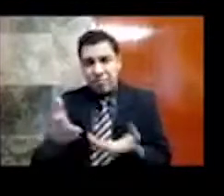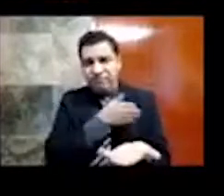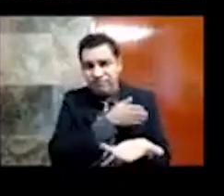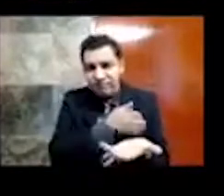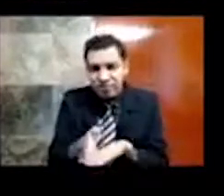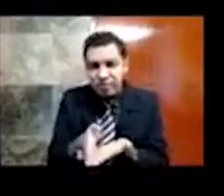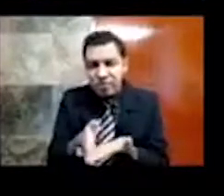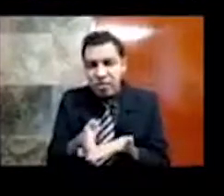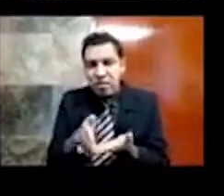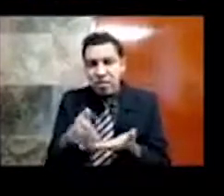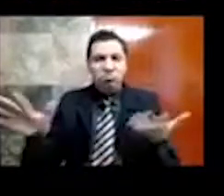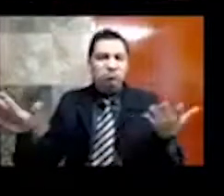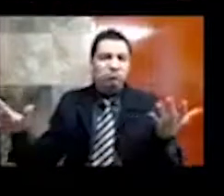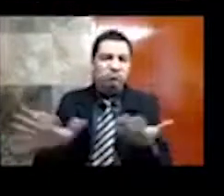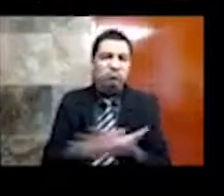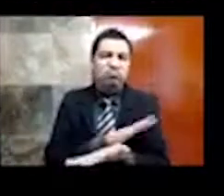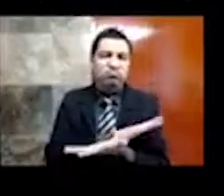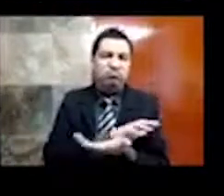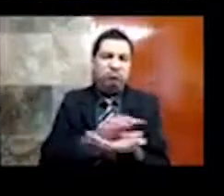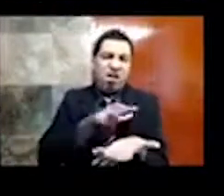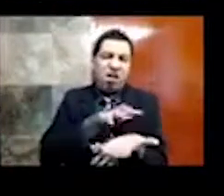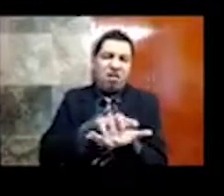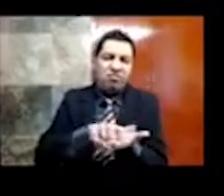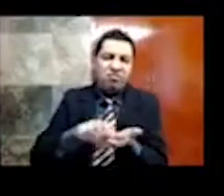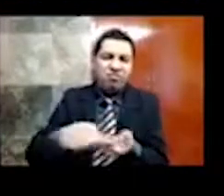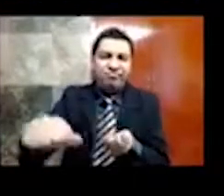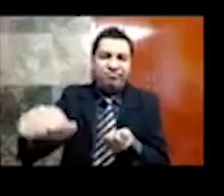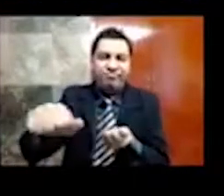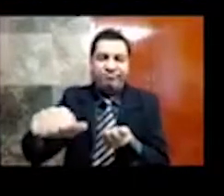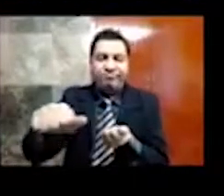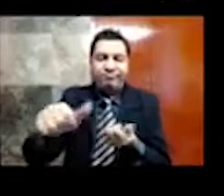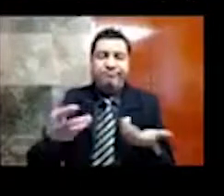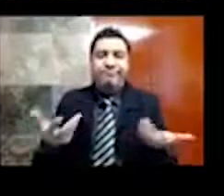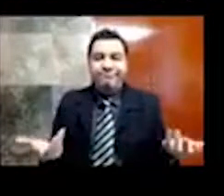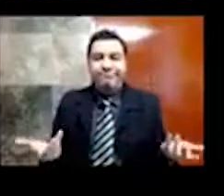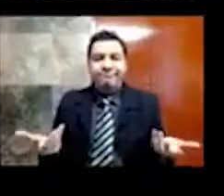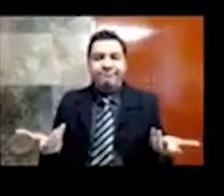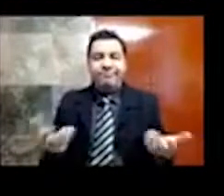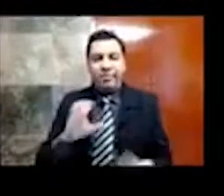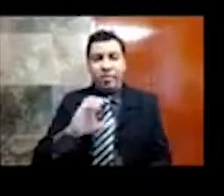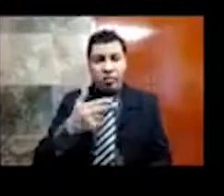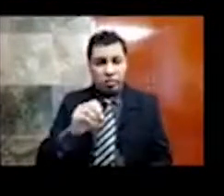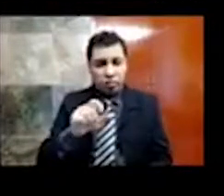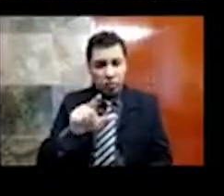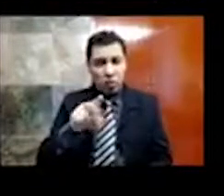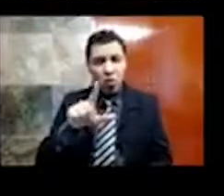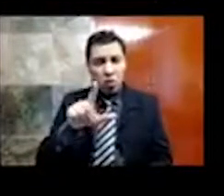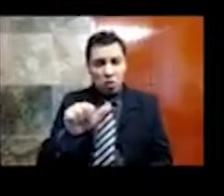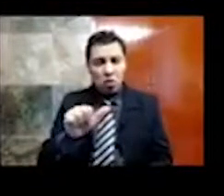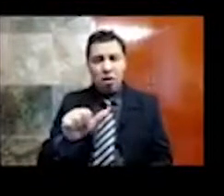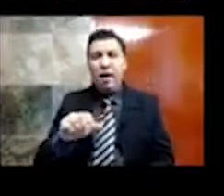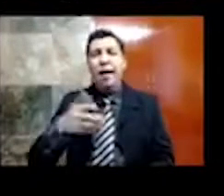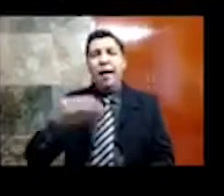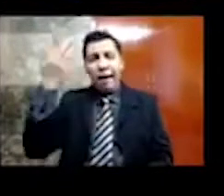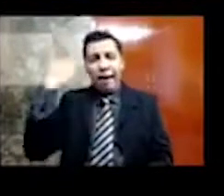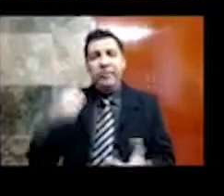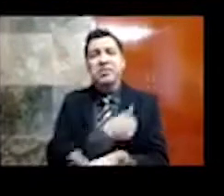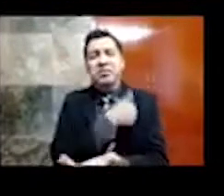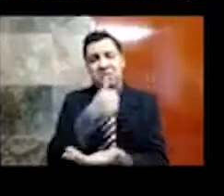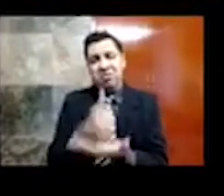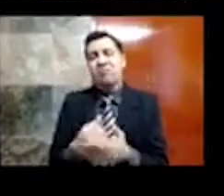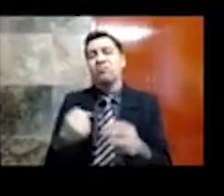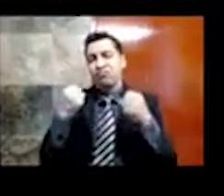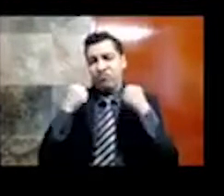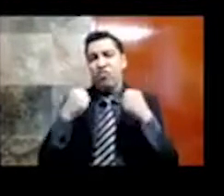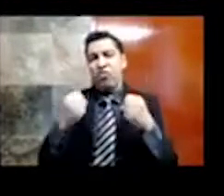a tradición, a todo el bagaje que tiene una ciudad junto a la otra, ¿no? Esto sí, estos no